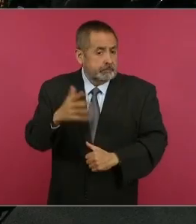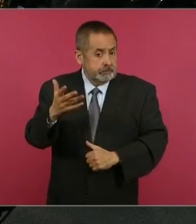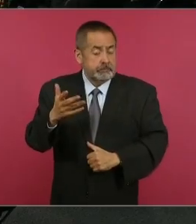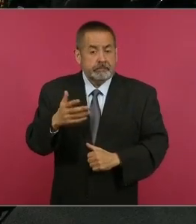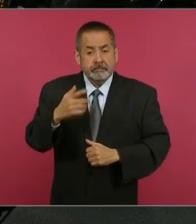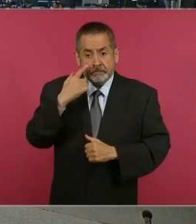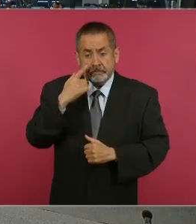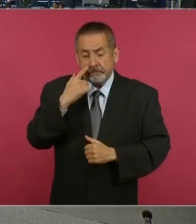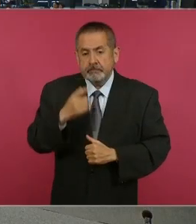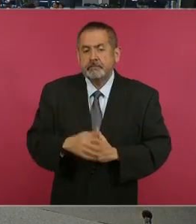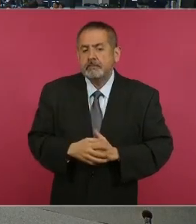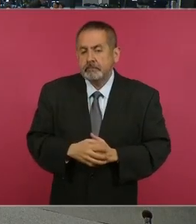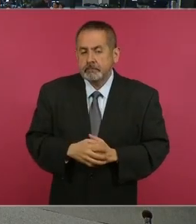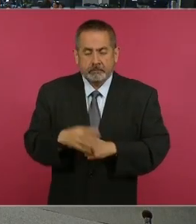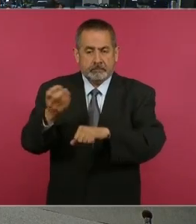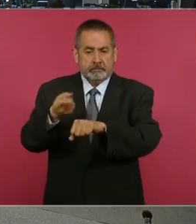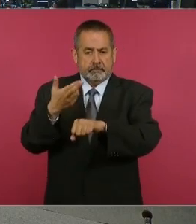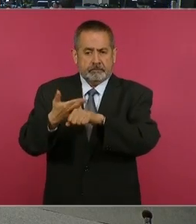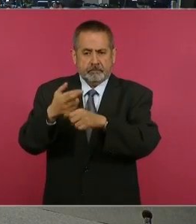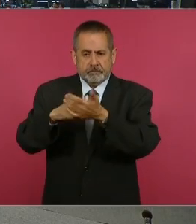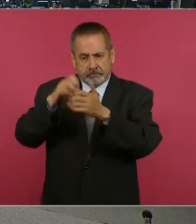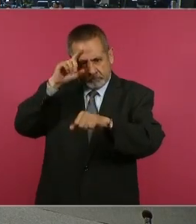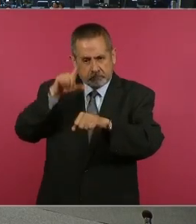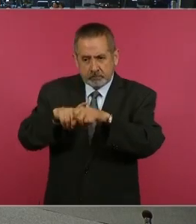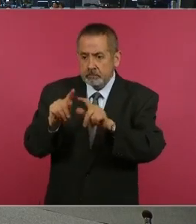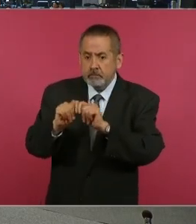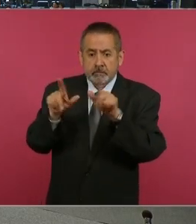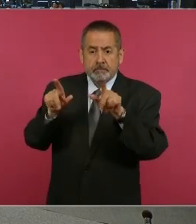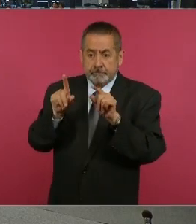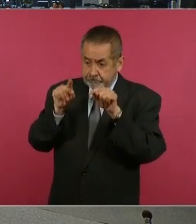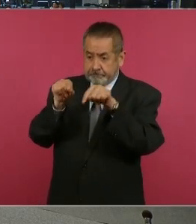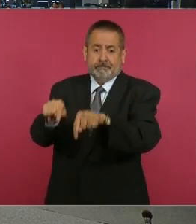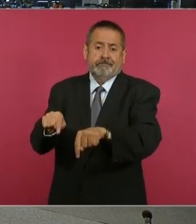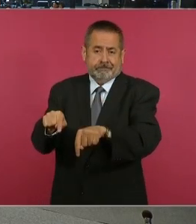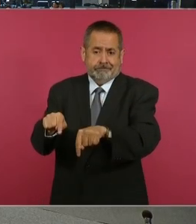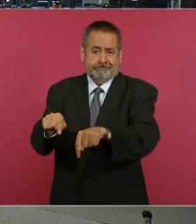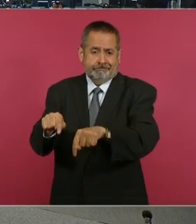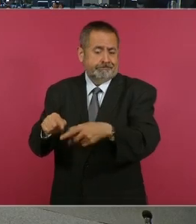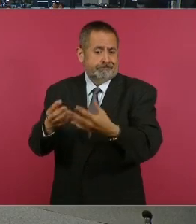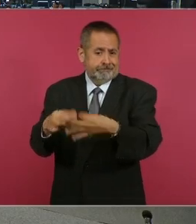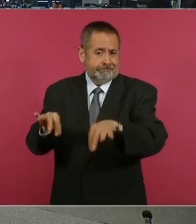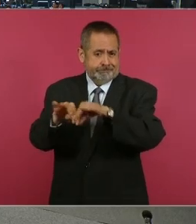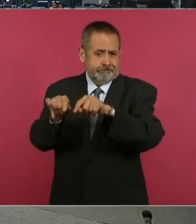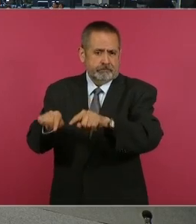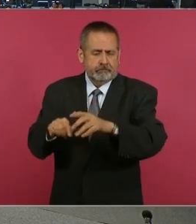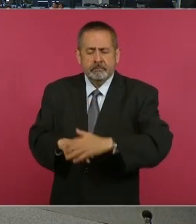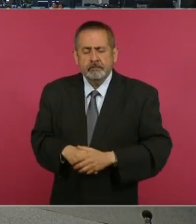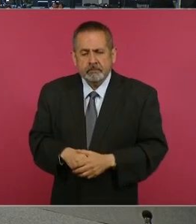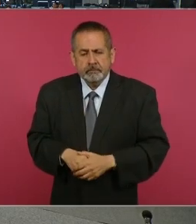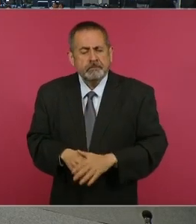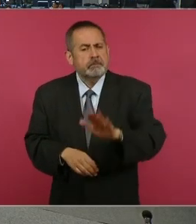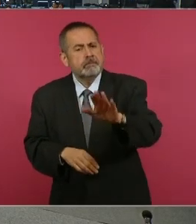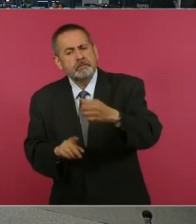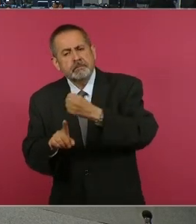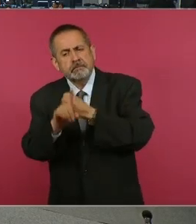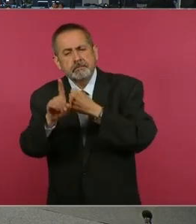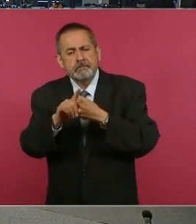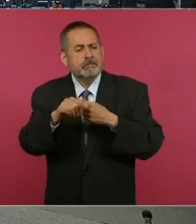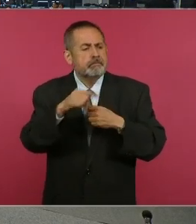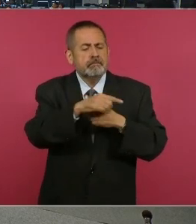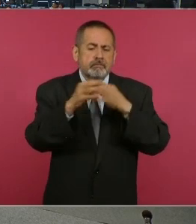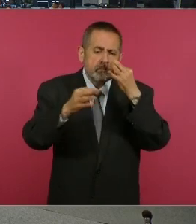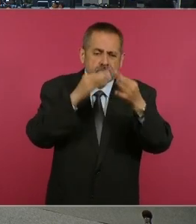de la Secretaría de Cultura Tlaxcala. Eso. Importante. Sí, sí. Y el problema está en la